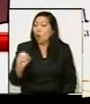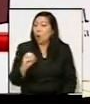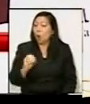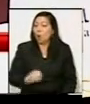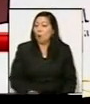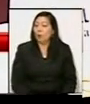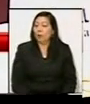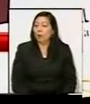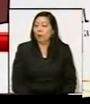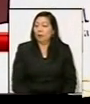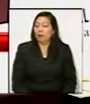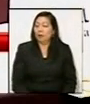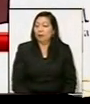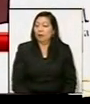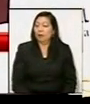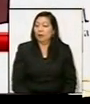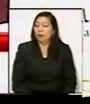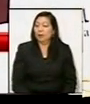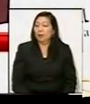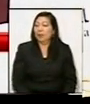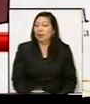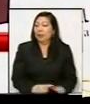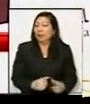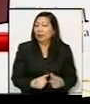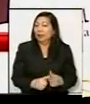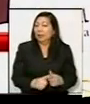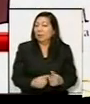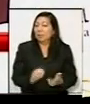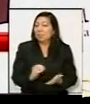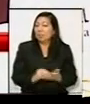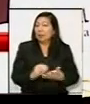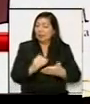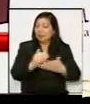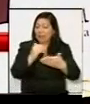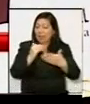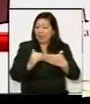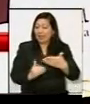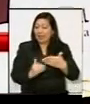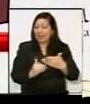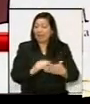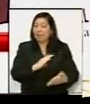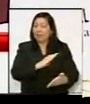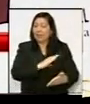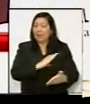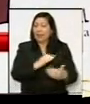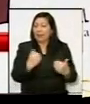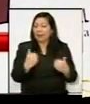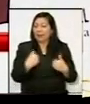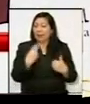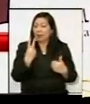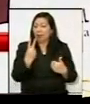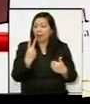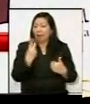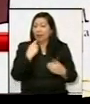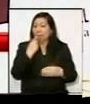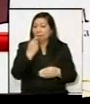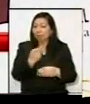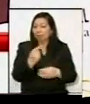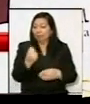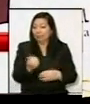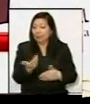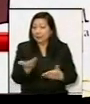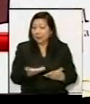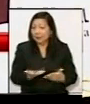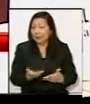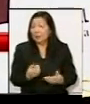la acusación fiscal entonces en realidad más abajo está reconociendo que el fiscal tiene dos opciones o acusaron inmediato